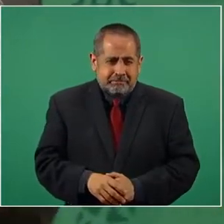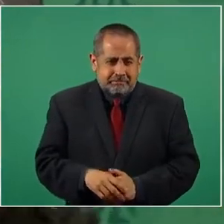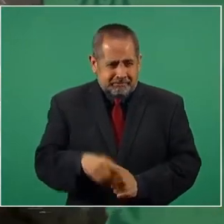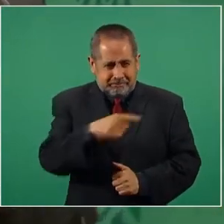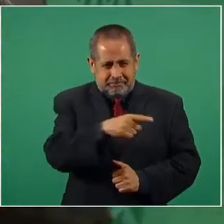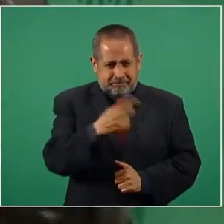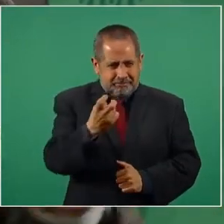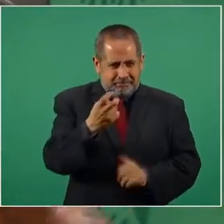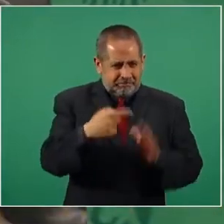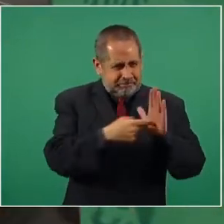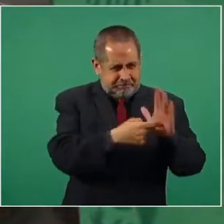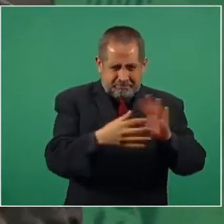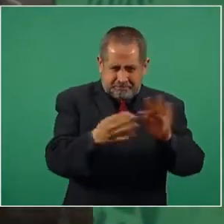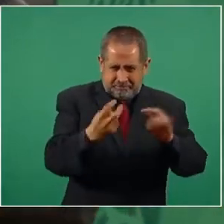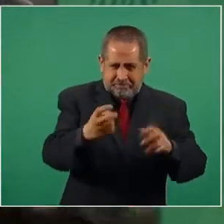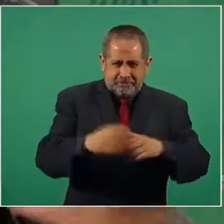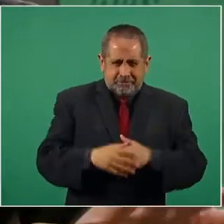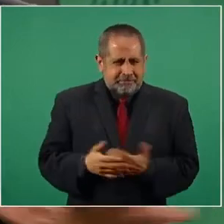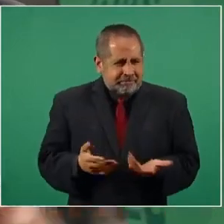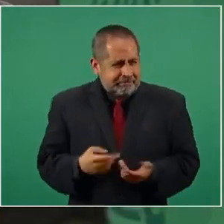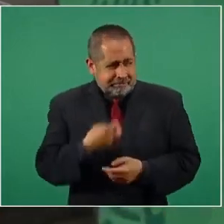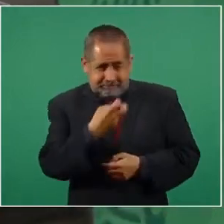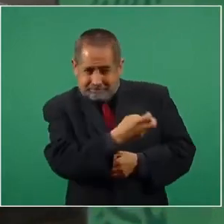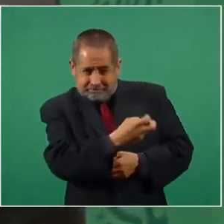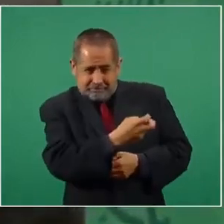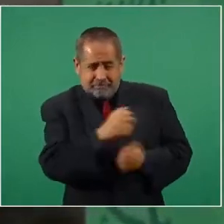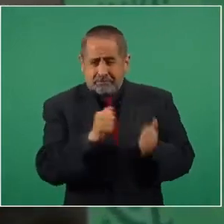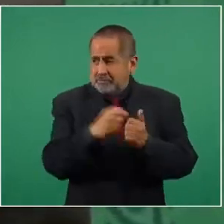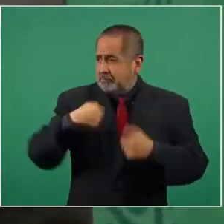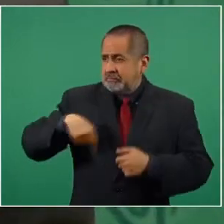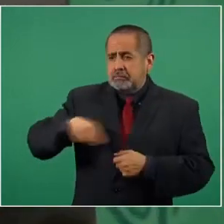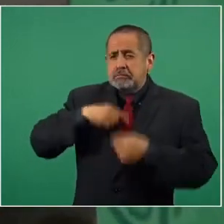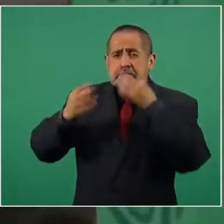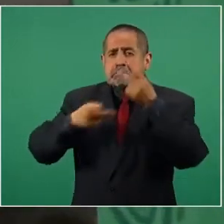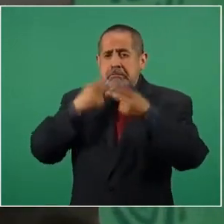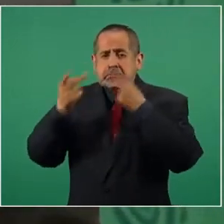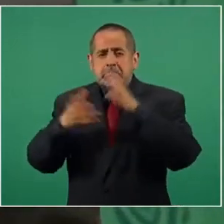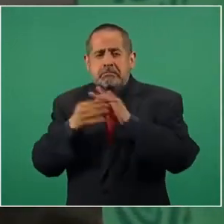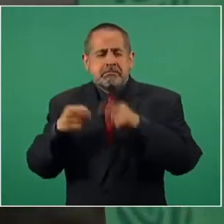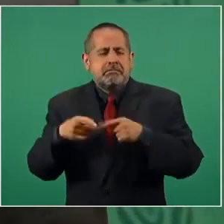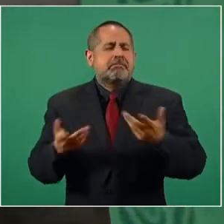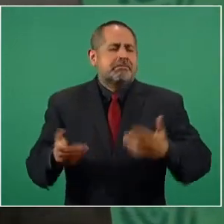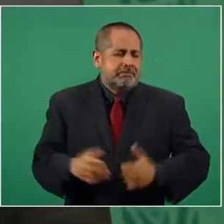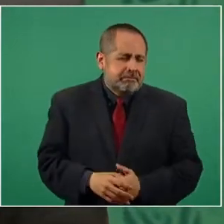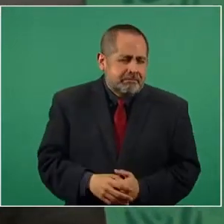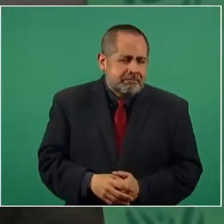¿Esto es lo que es linchamiento? ¿Qué tiene que ver esto con aquello?